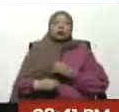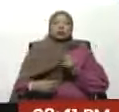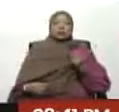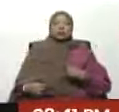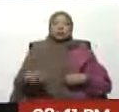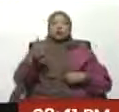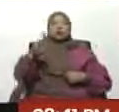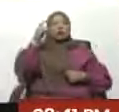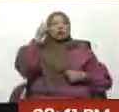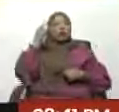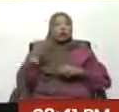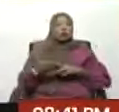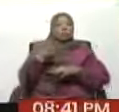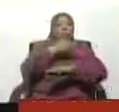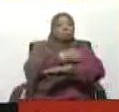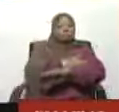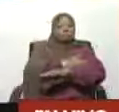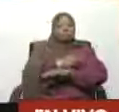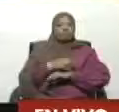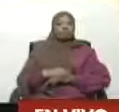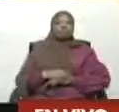2 días antes que yo fuera, TNP.